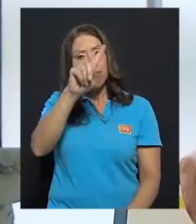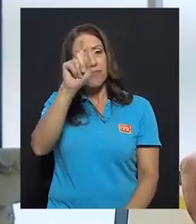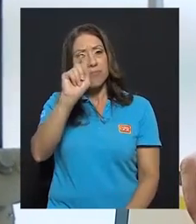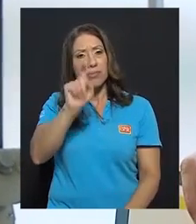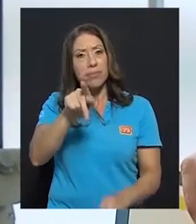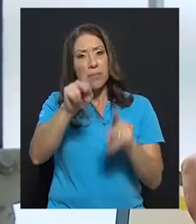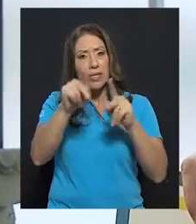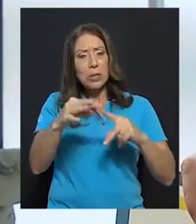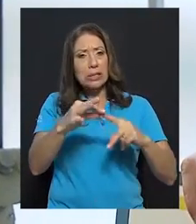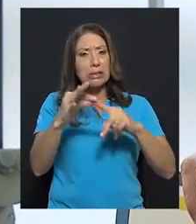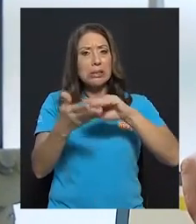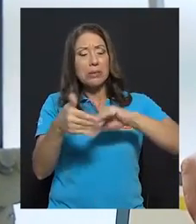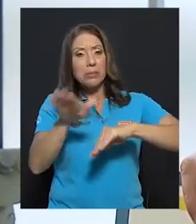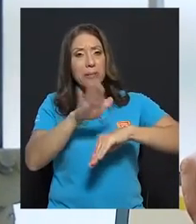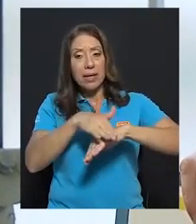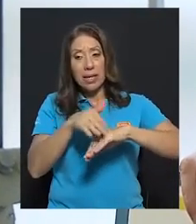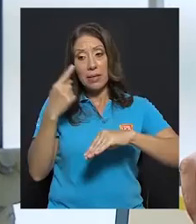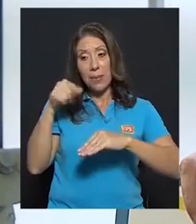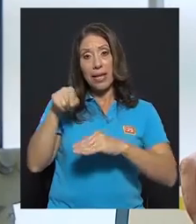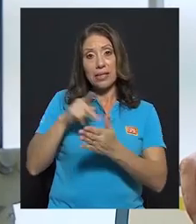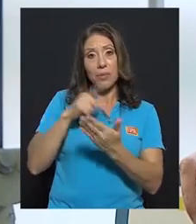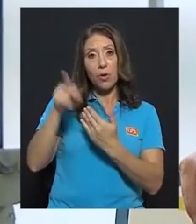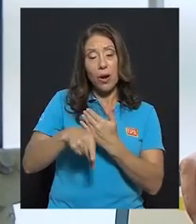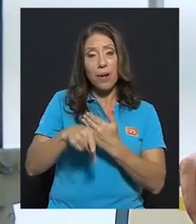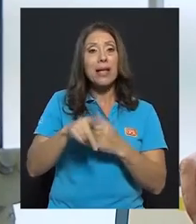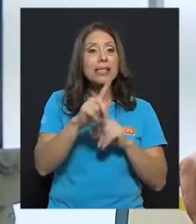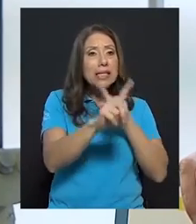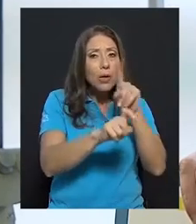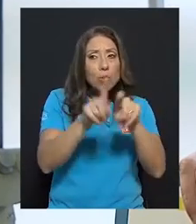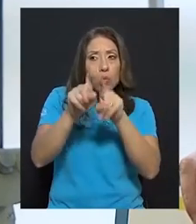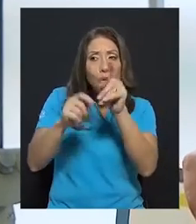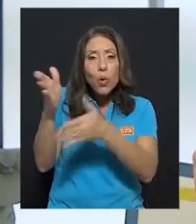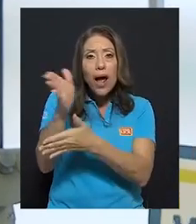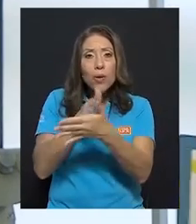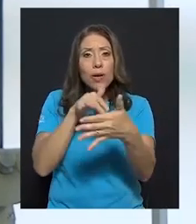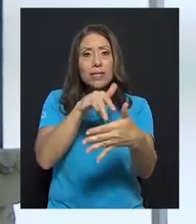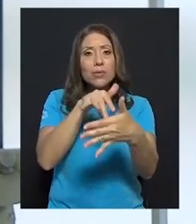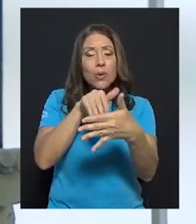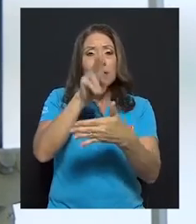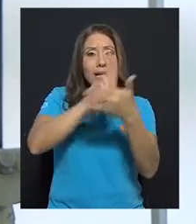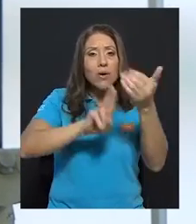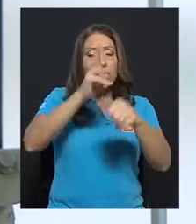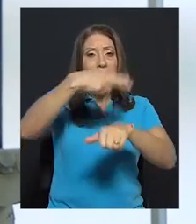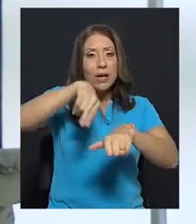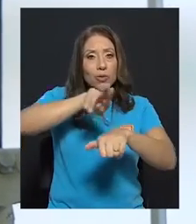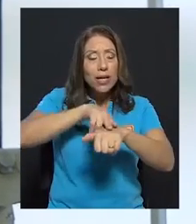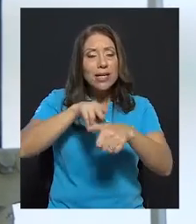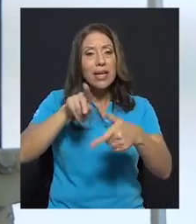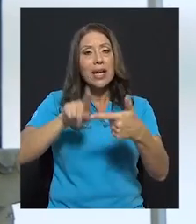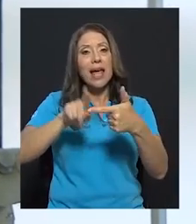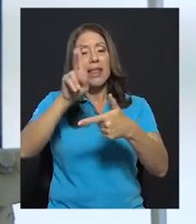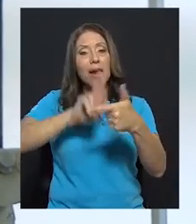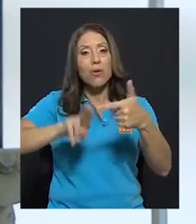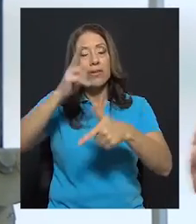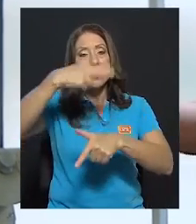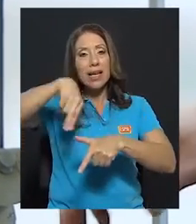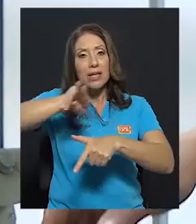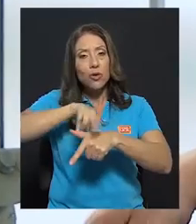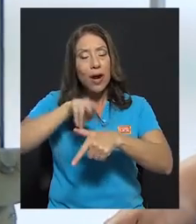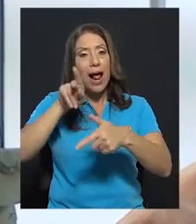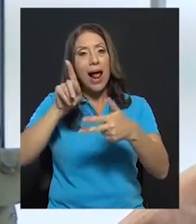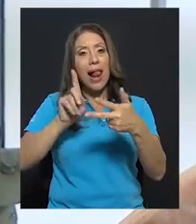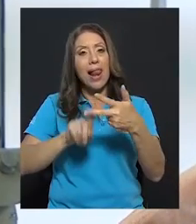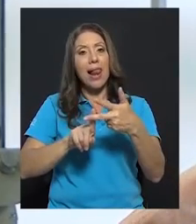Por ejemplo, en el caso de este programa se consultó a algunas escuelas de la Universidad de Costa Rica, de la Universidad Nacional, se